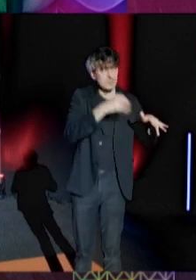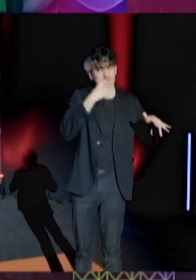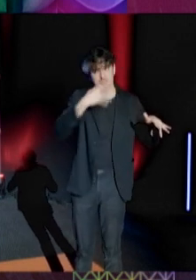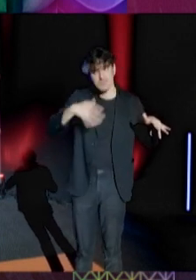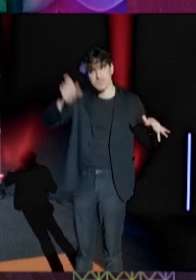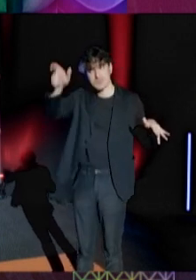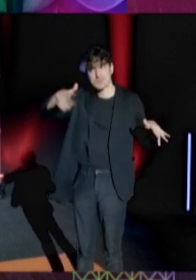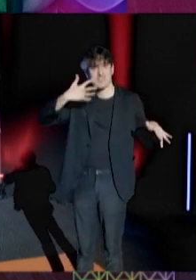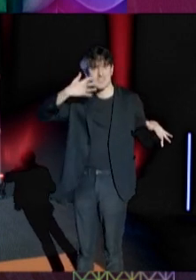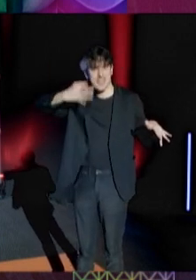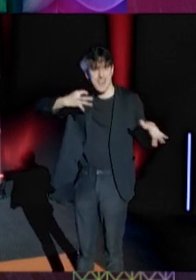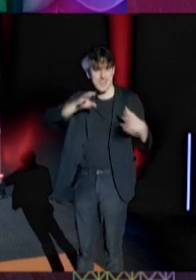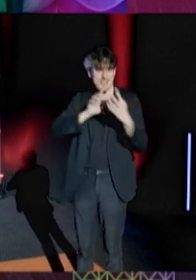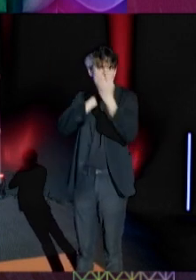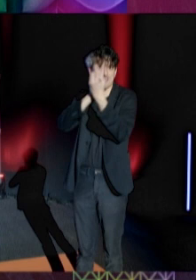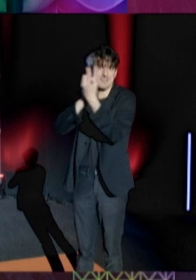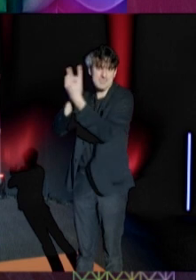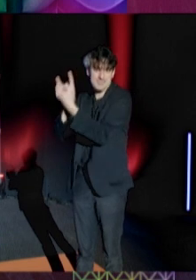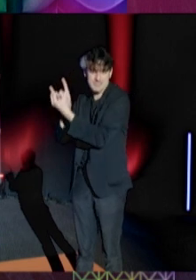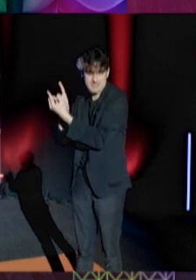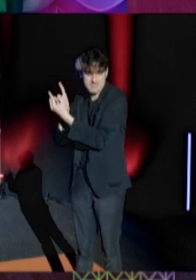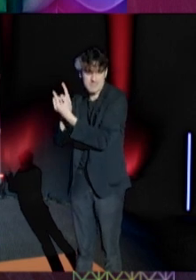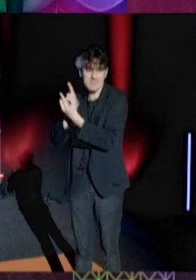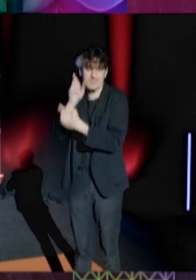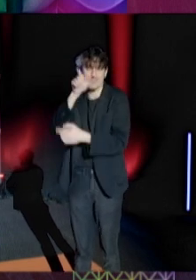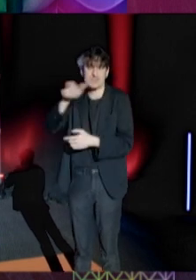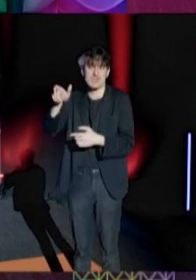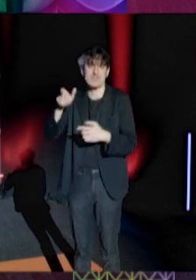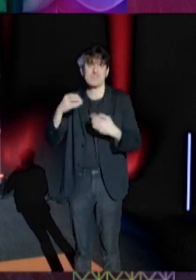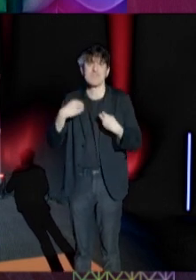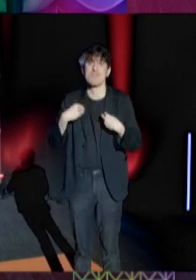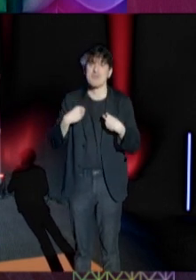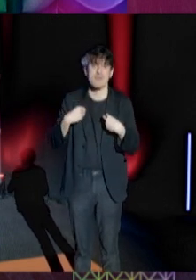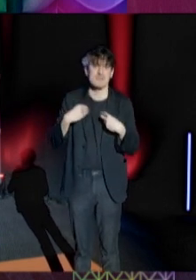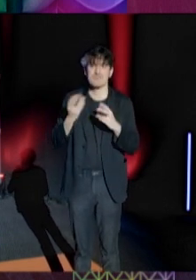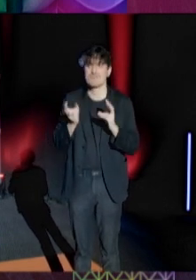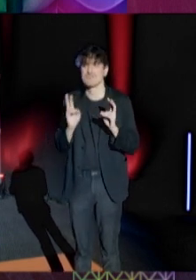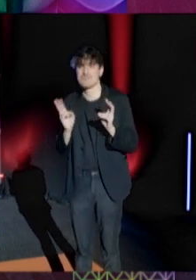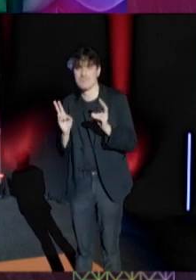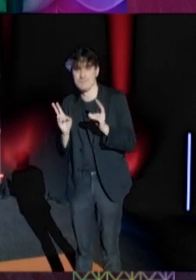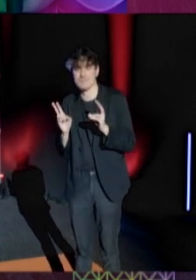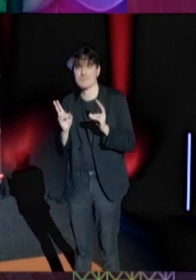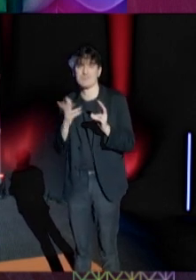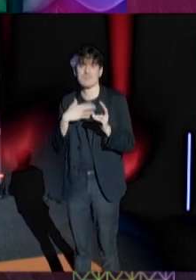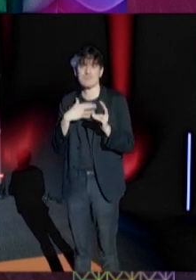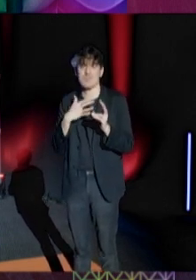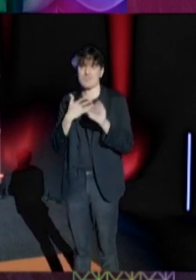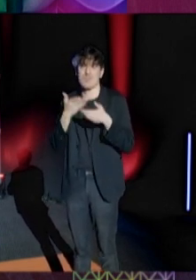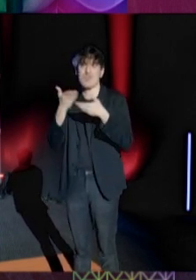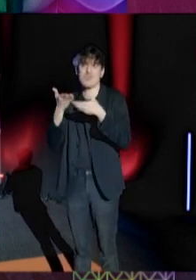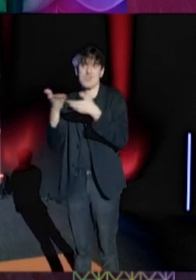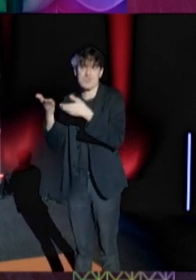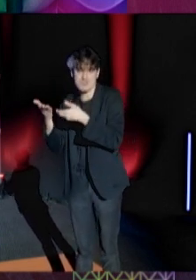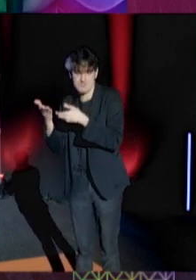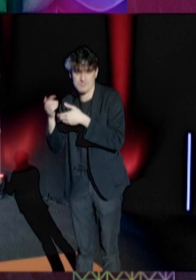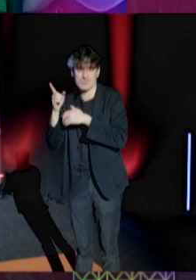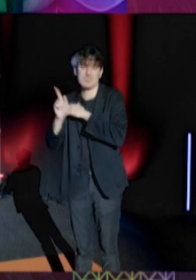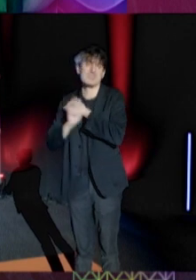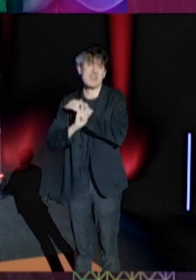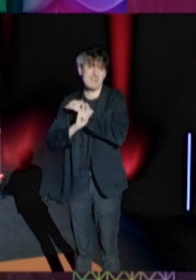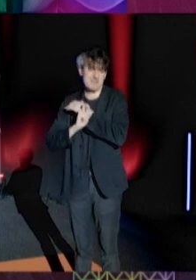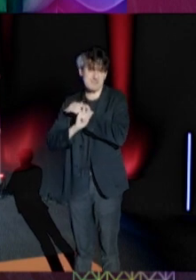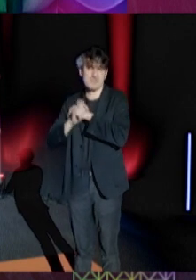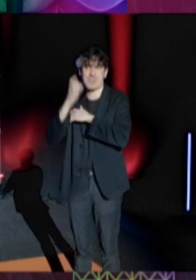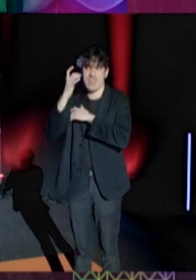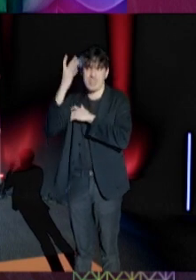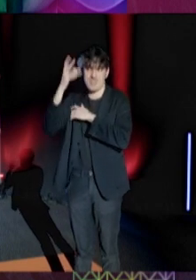persona más tiempo delante de células o sea de personas vivas que realmente les pueda aportar y les pueda ayudar Esa es la clave Esa es la idea